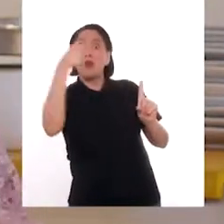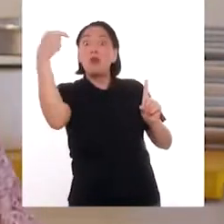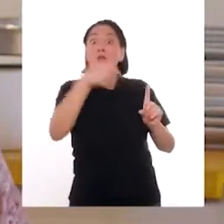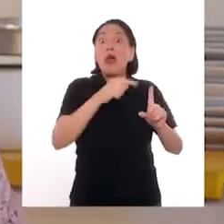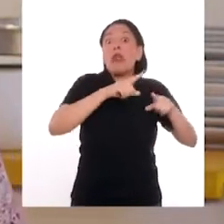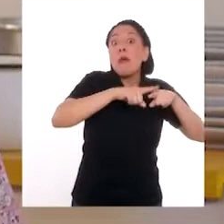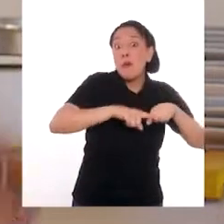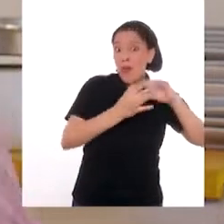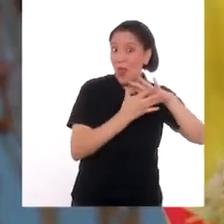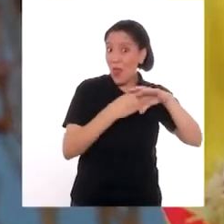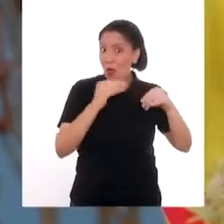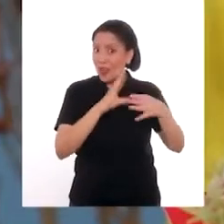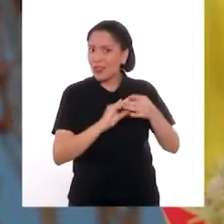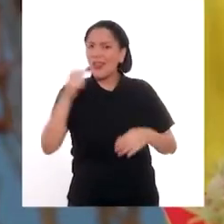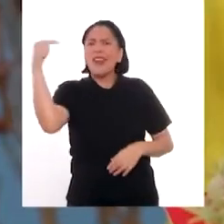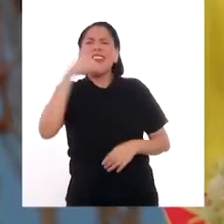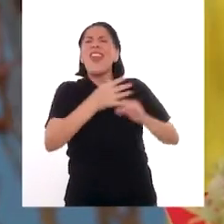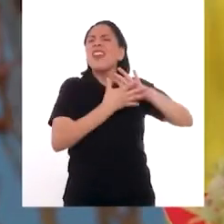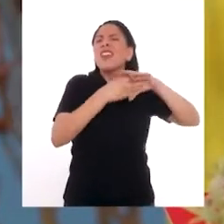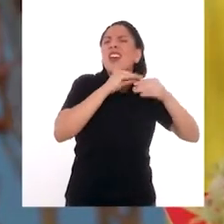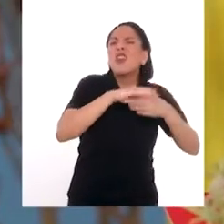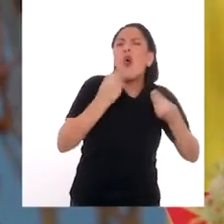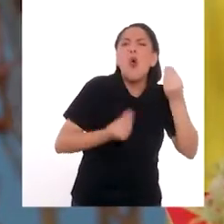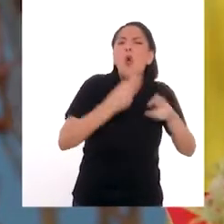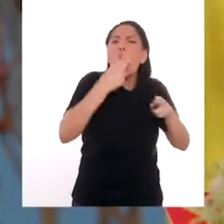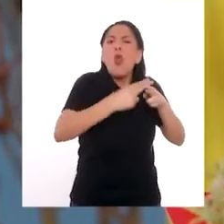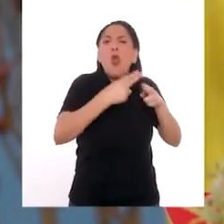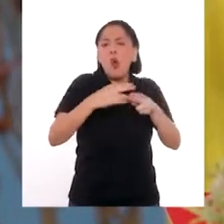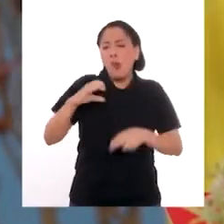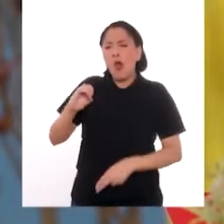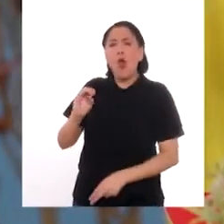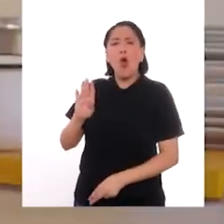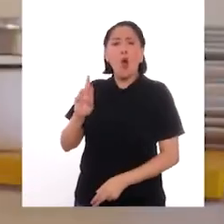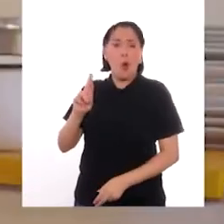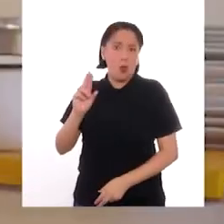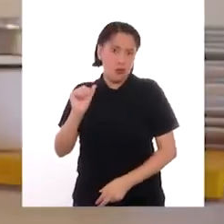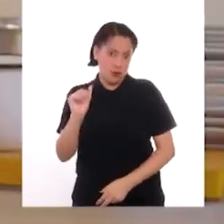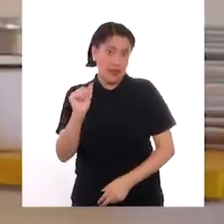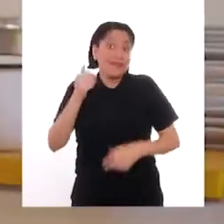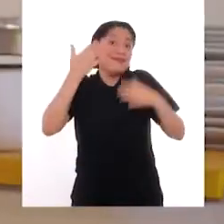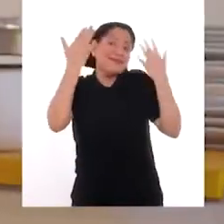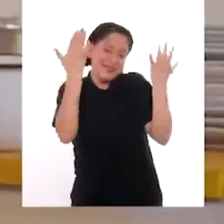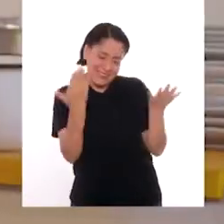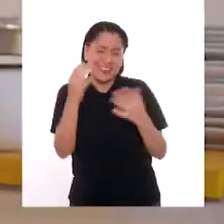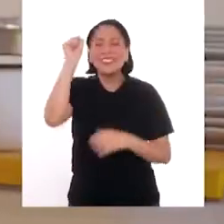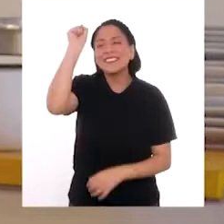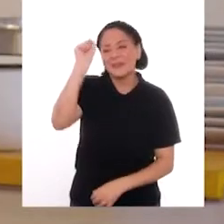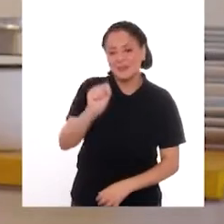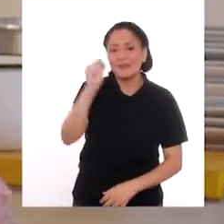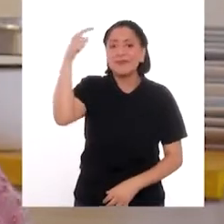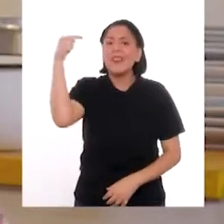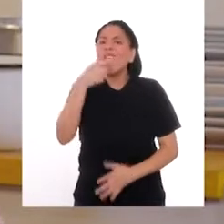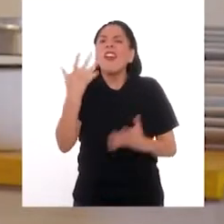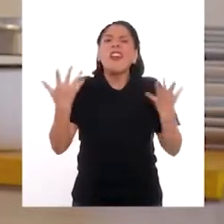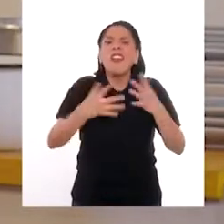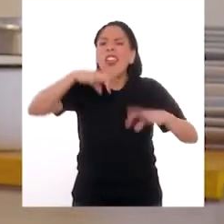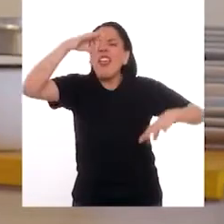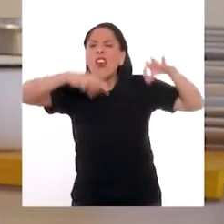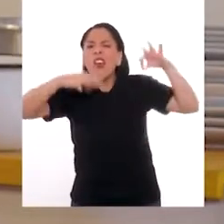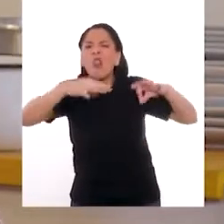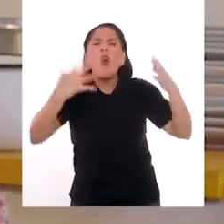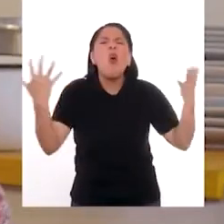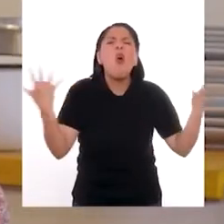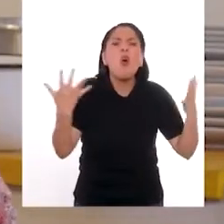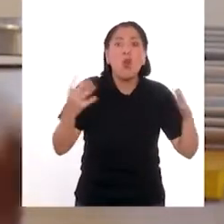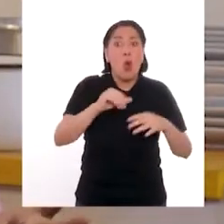de una historia. Y esa historia se conoce como obra. Así es, Karen. Además, en el